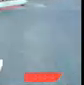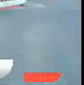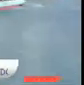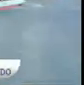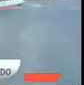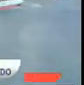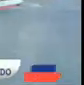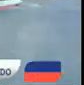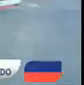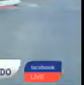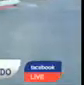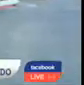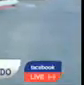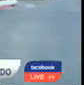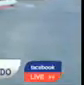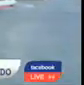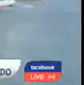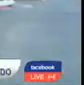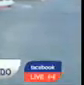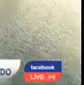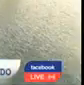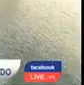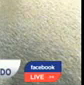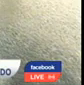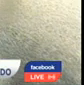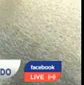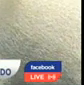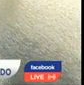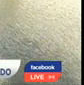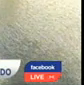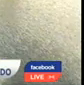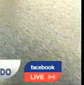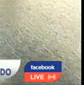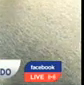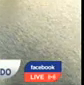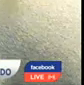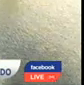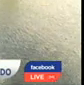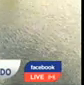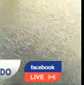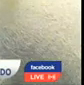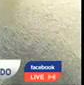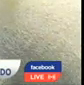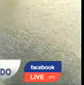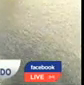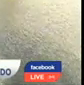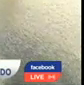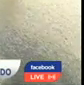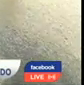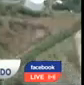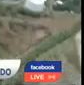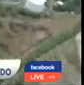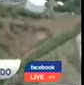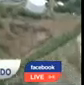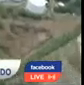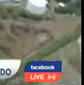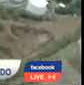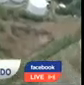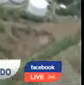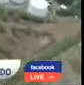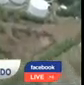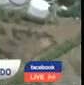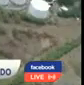La crisis de los contenedores sigue afectando la economía nacional. El panorama no es alentador para inicios de 2023.